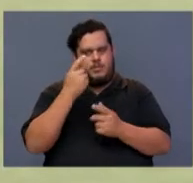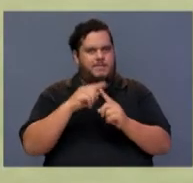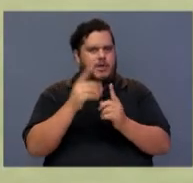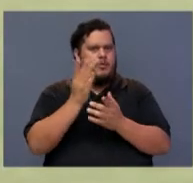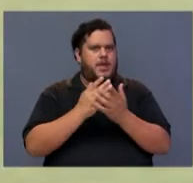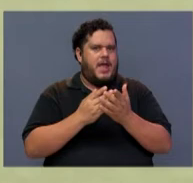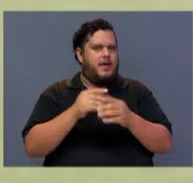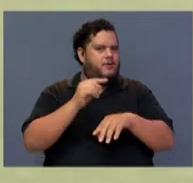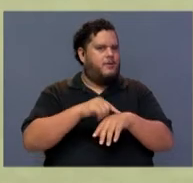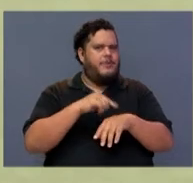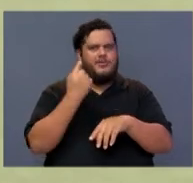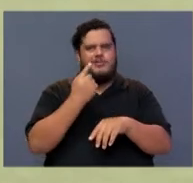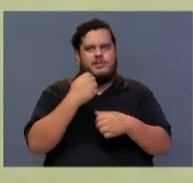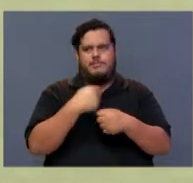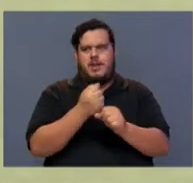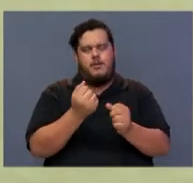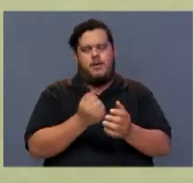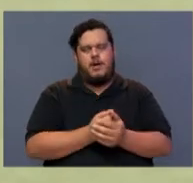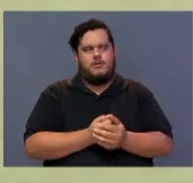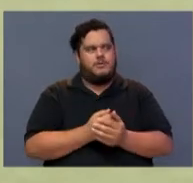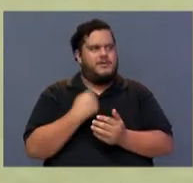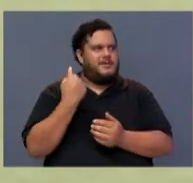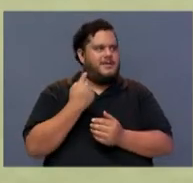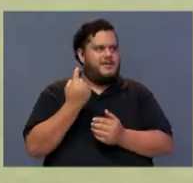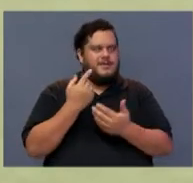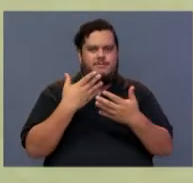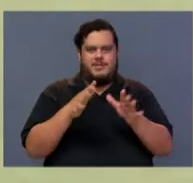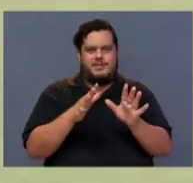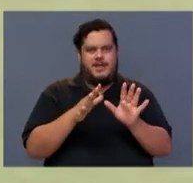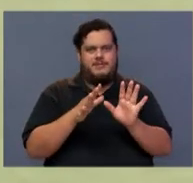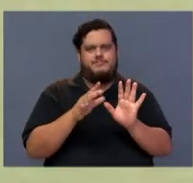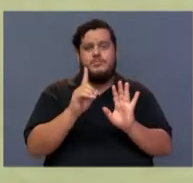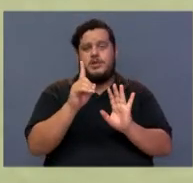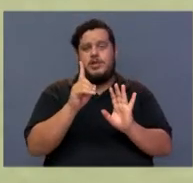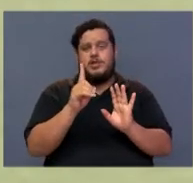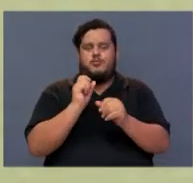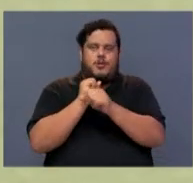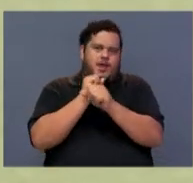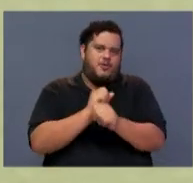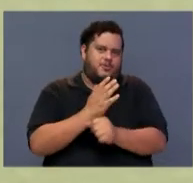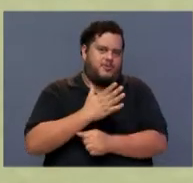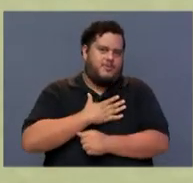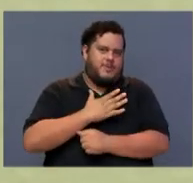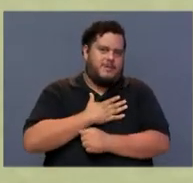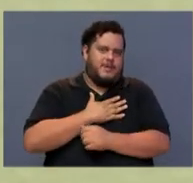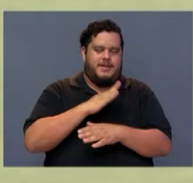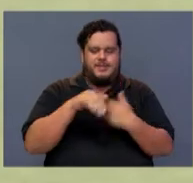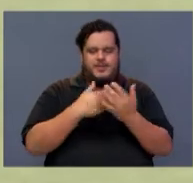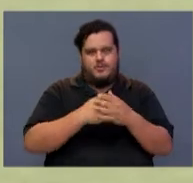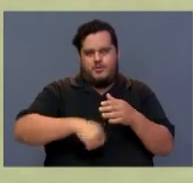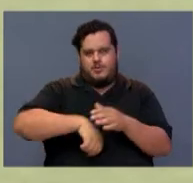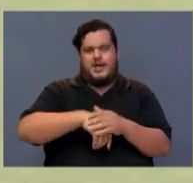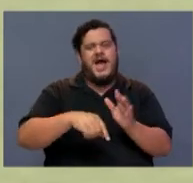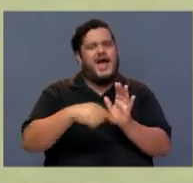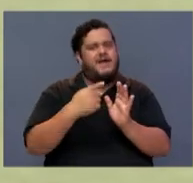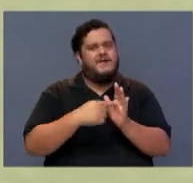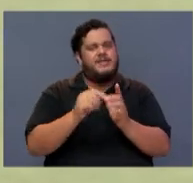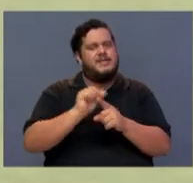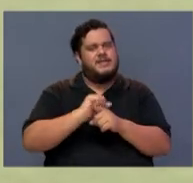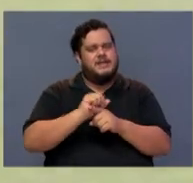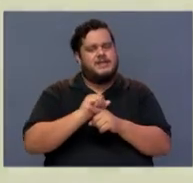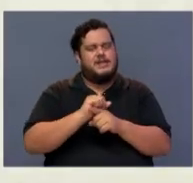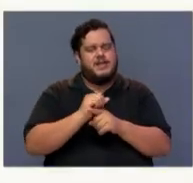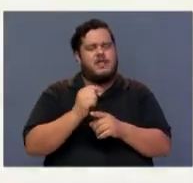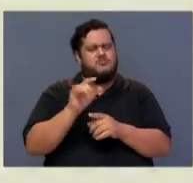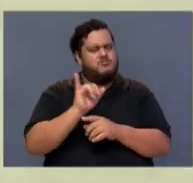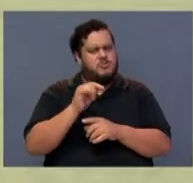algún momento del partido siempre lo hago. Siempre es ya una costumbre mía de todos los partidos, inclusive a veces entrenando, cuando hay colectivo lo